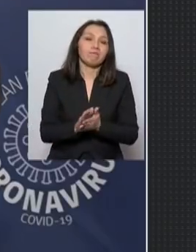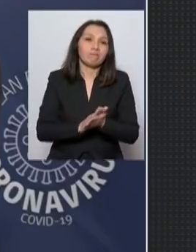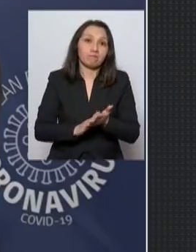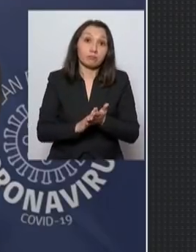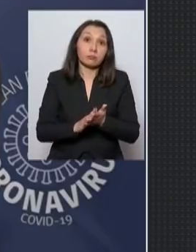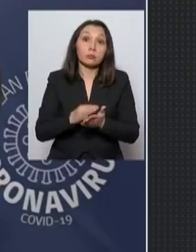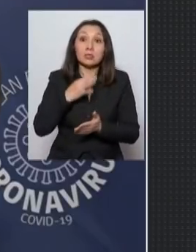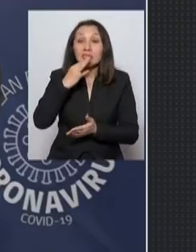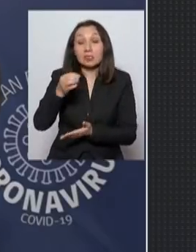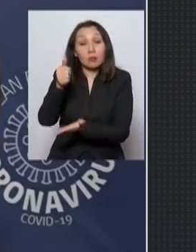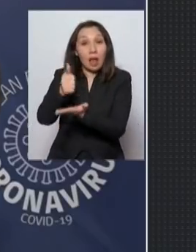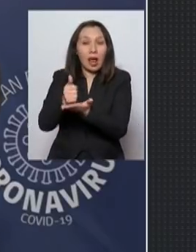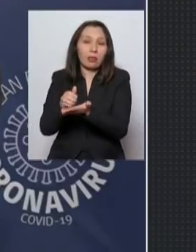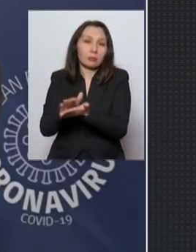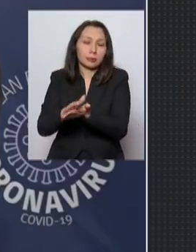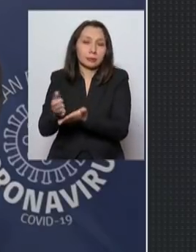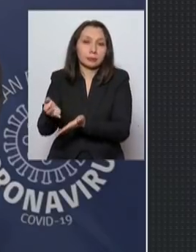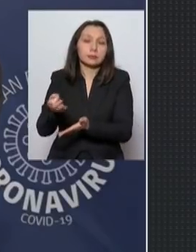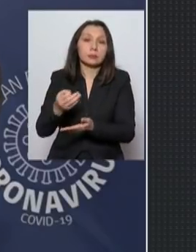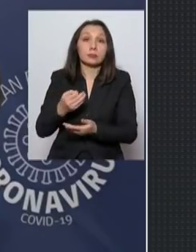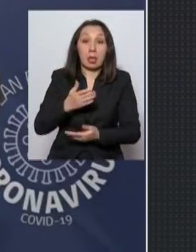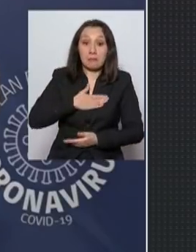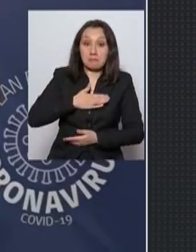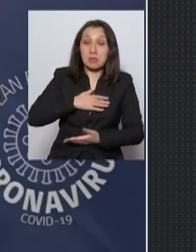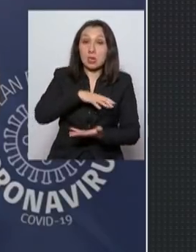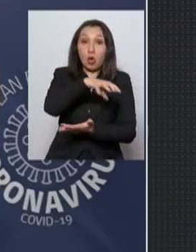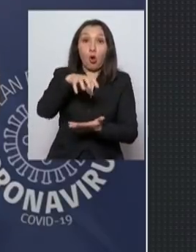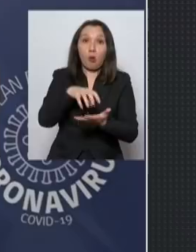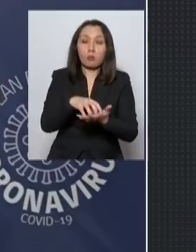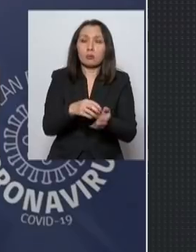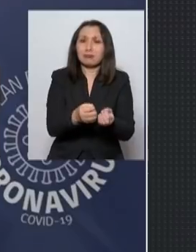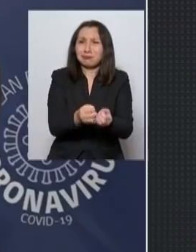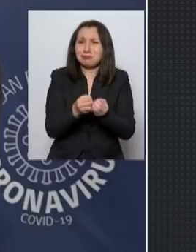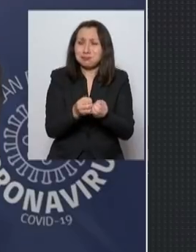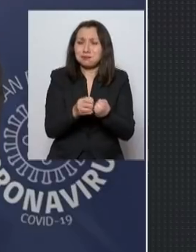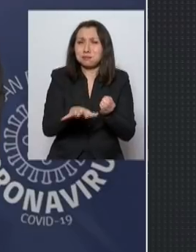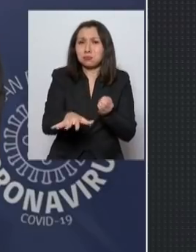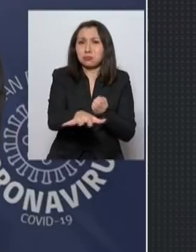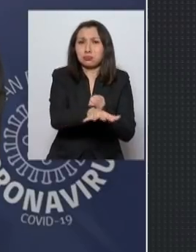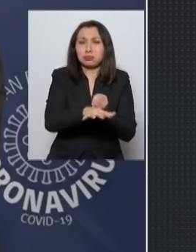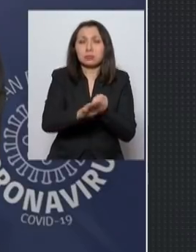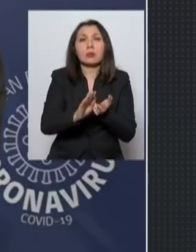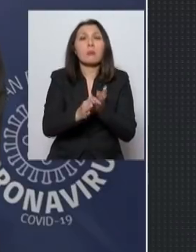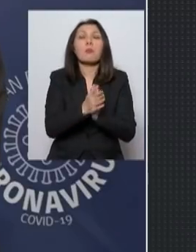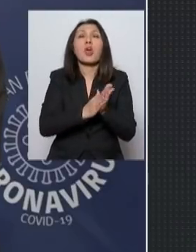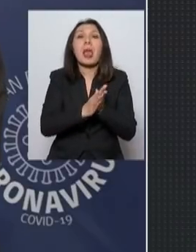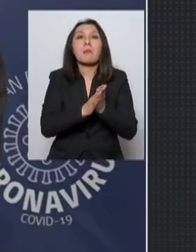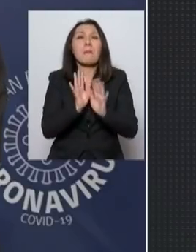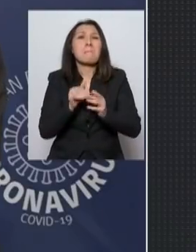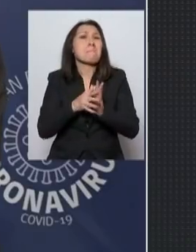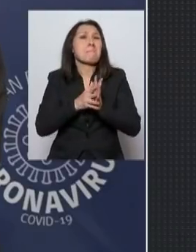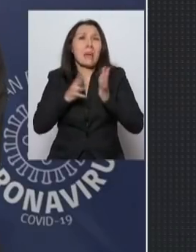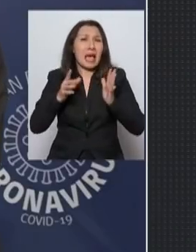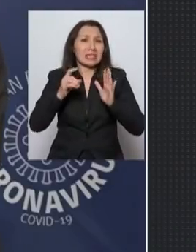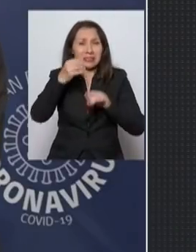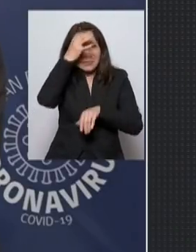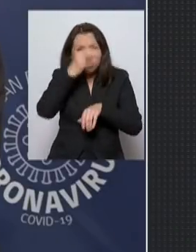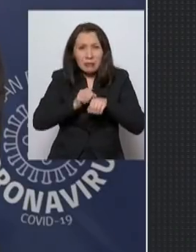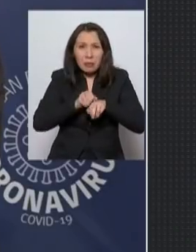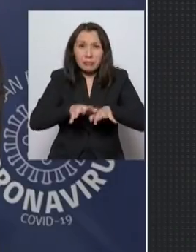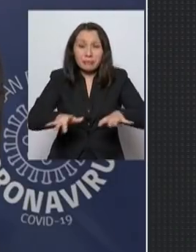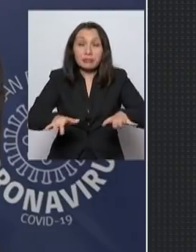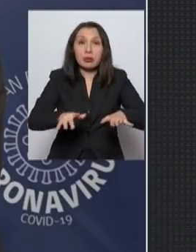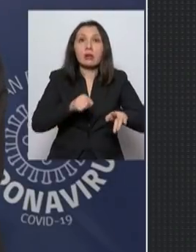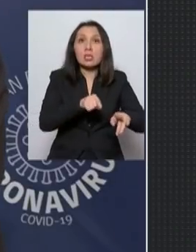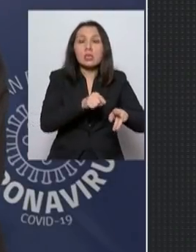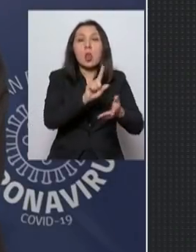como comentó un alcalde, a mí, en mi comuna se concentran los casos en relación a una feria libre. Y por lo tanto, al mostrar